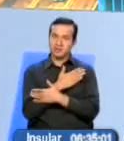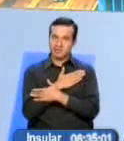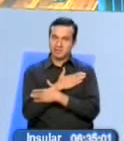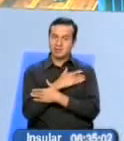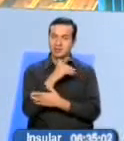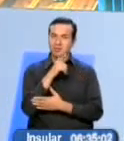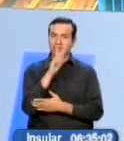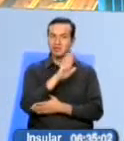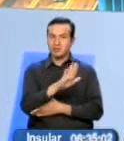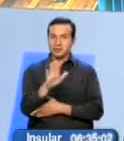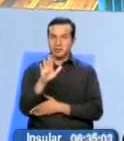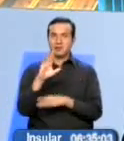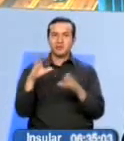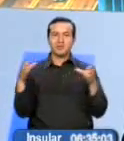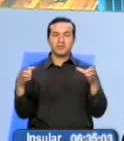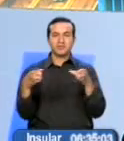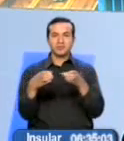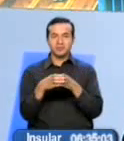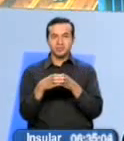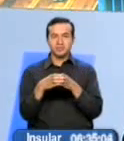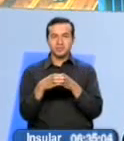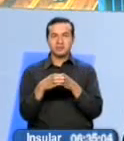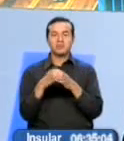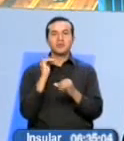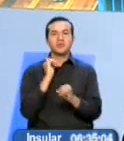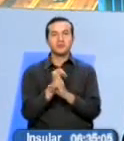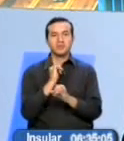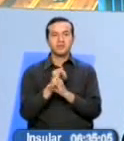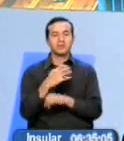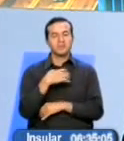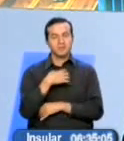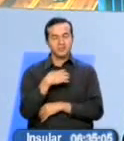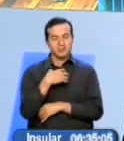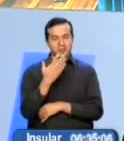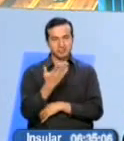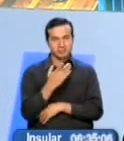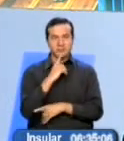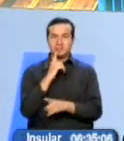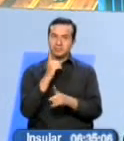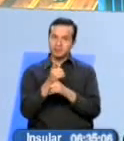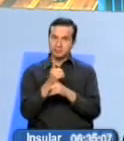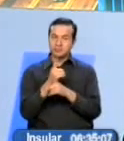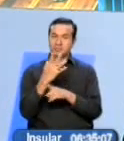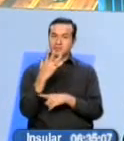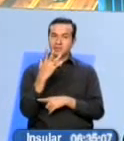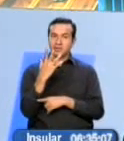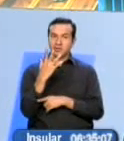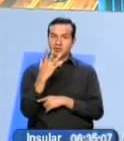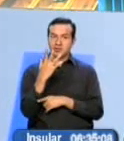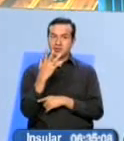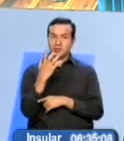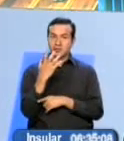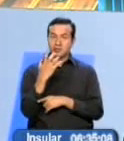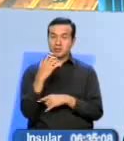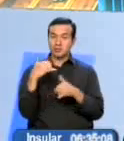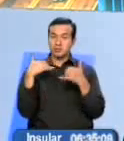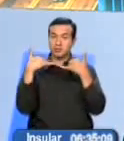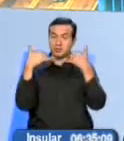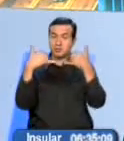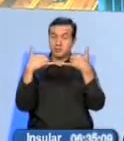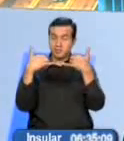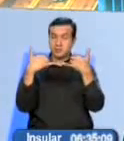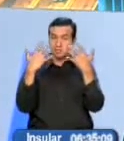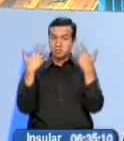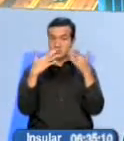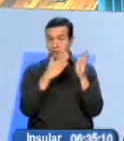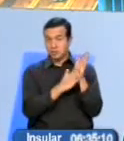a quienes forman la institución, el Barcelona Sporting Club, por este 15º campeonato, que a